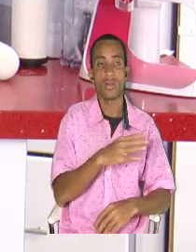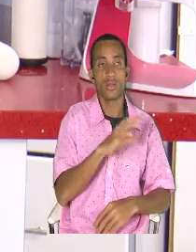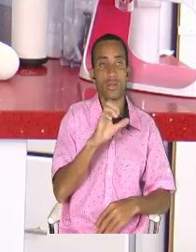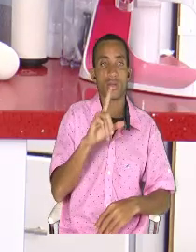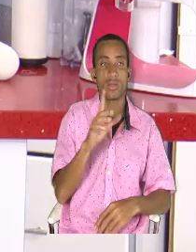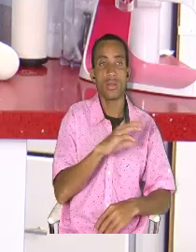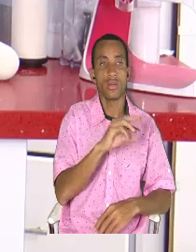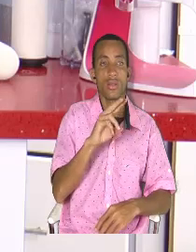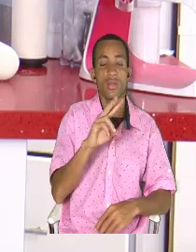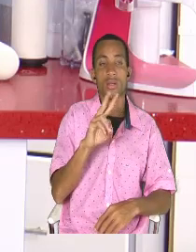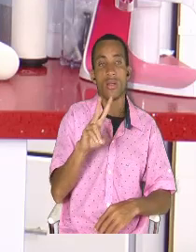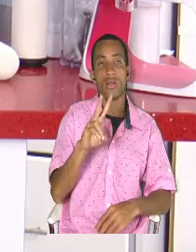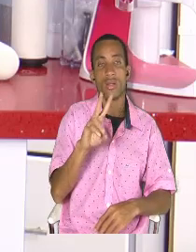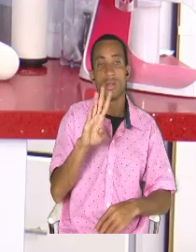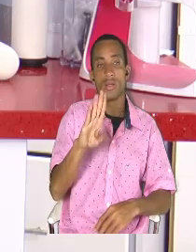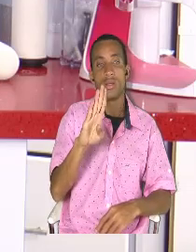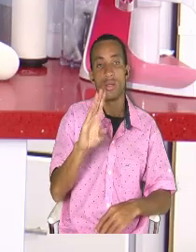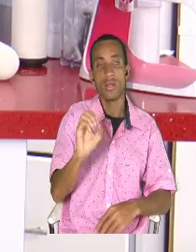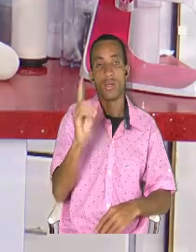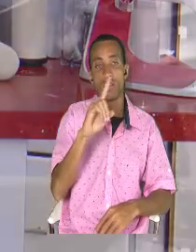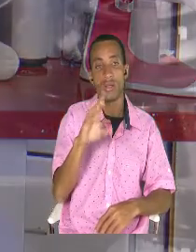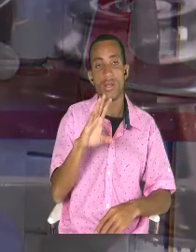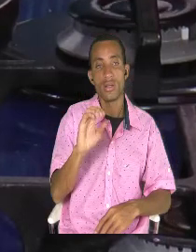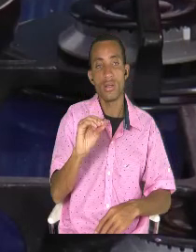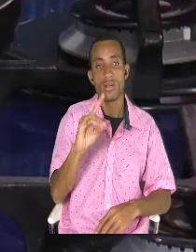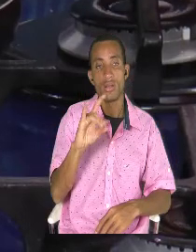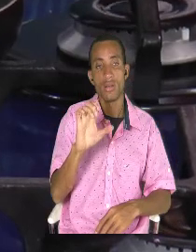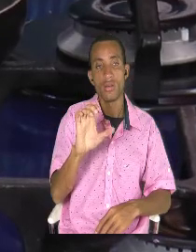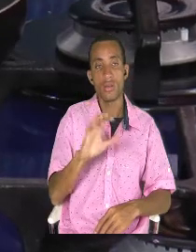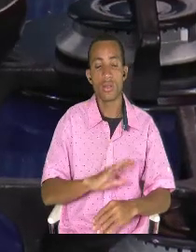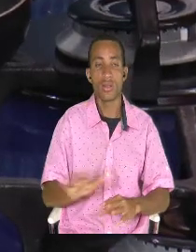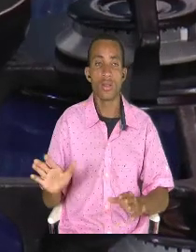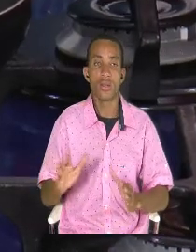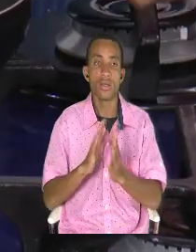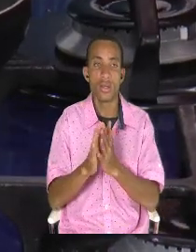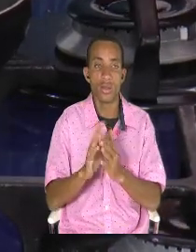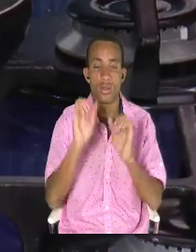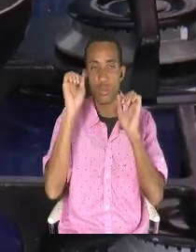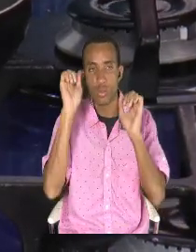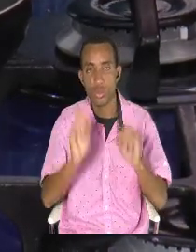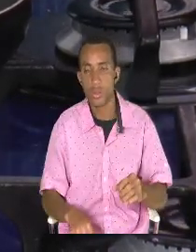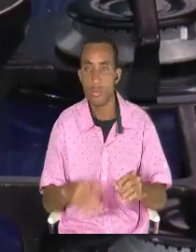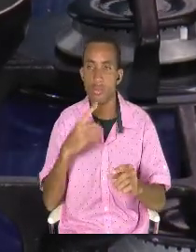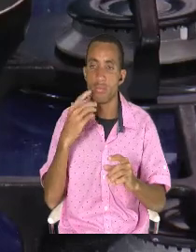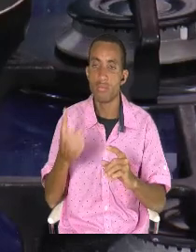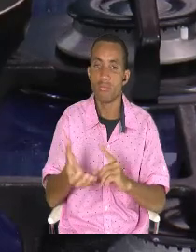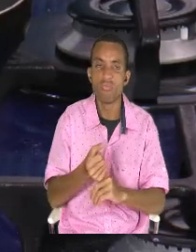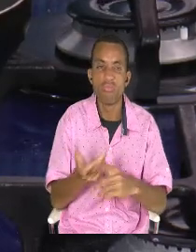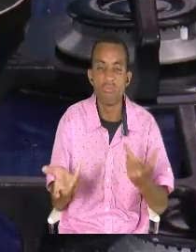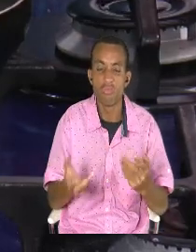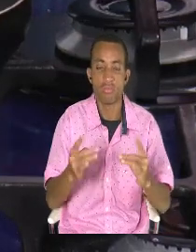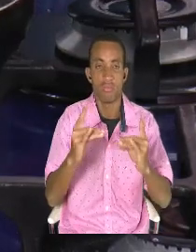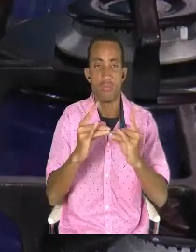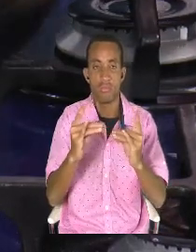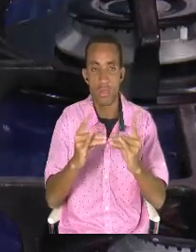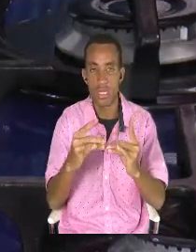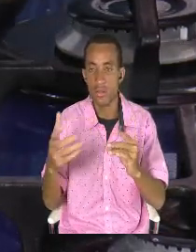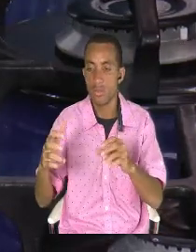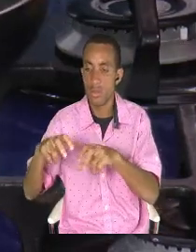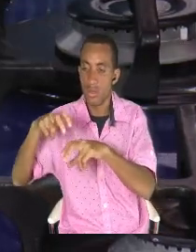nuestros productos sobre los filtros y nuestras maderas, o sea, donde vamos a encontrar camas, chifonieres, me imagino que van a encontrar muebles, toda calidad de